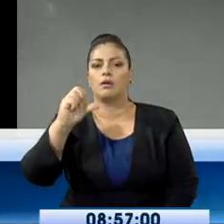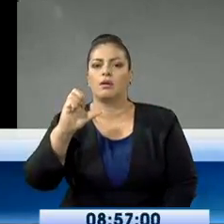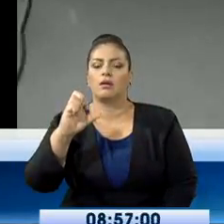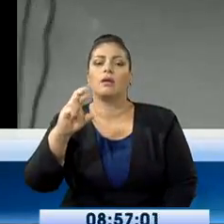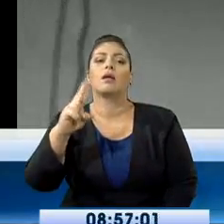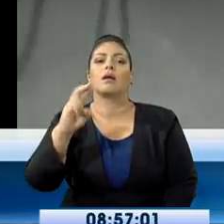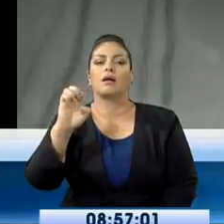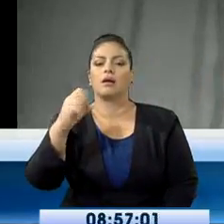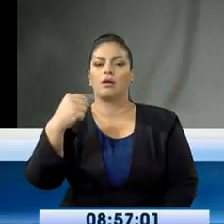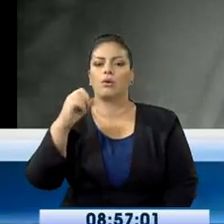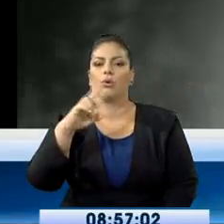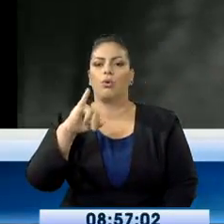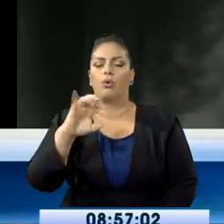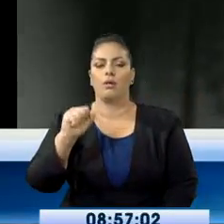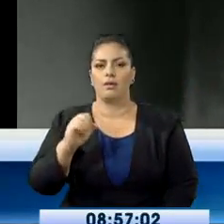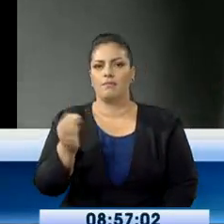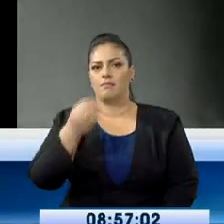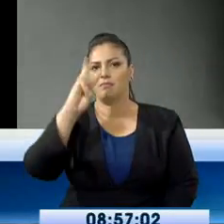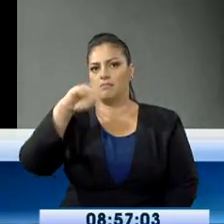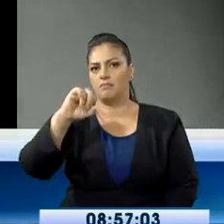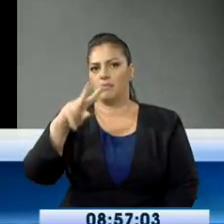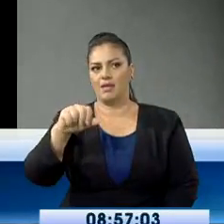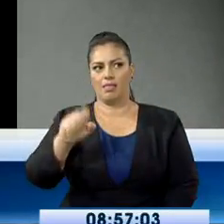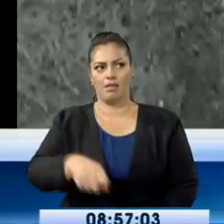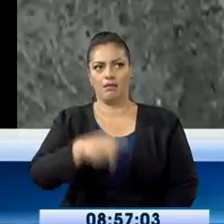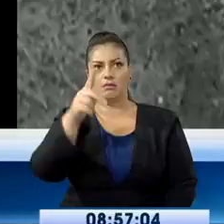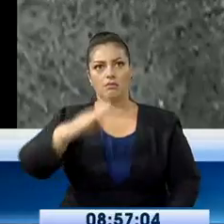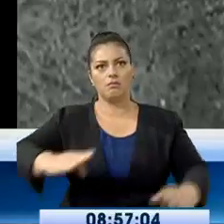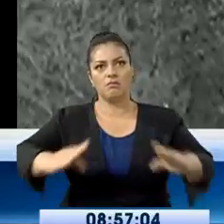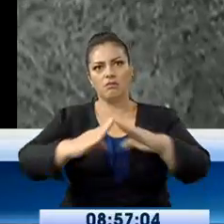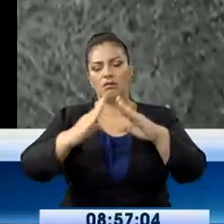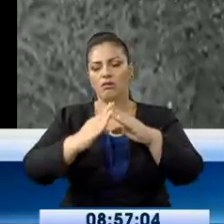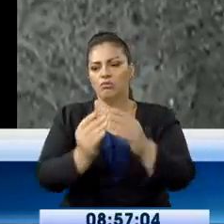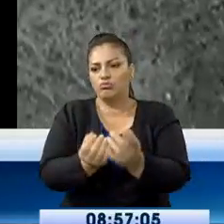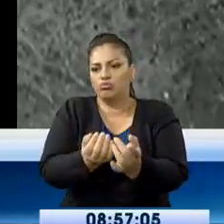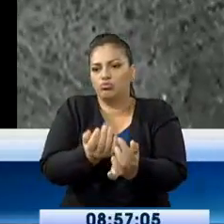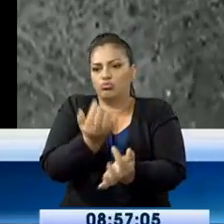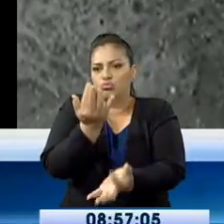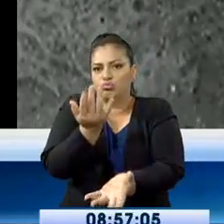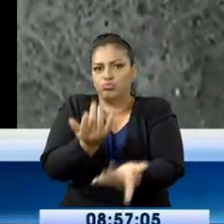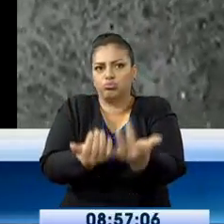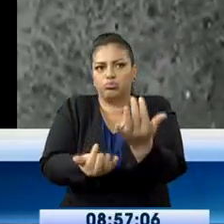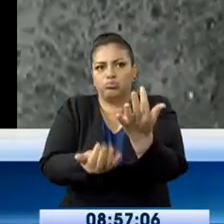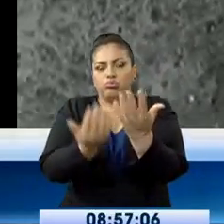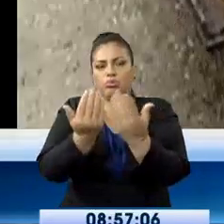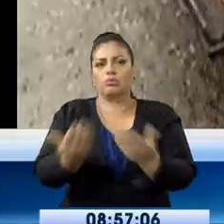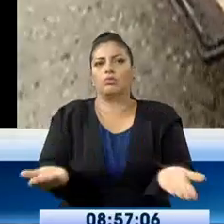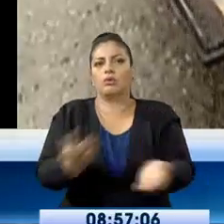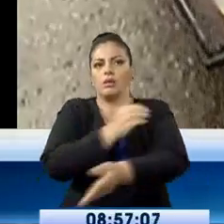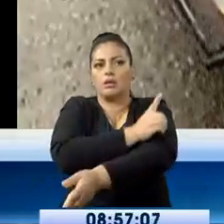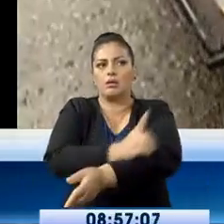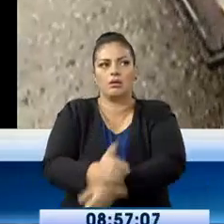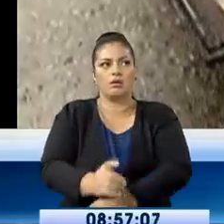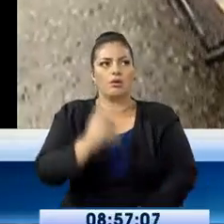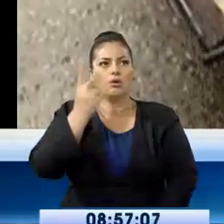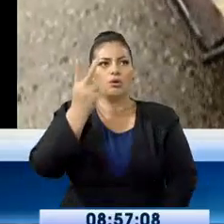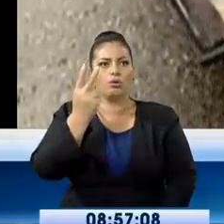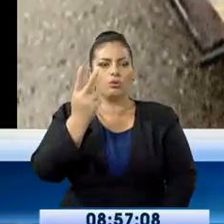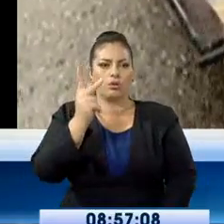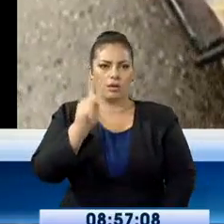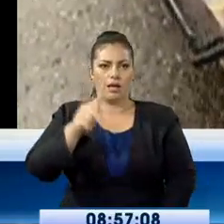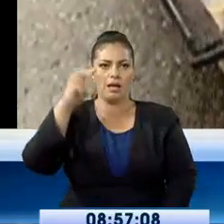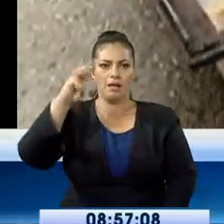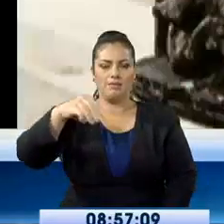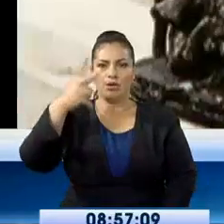las llamas por poco consumieran su hogar, ubicado en la cooperativa 15 de septiembre, en el kilómetro 12.5 de la vía